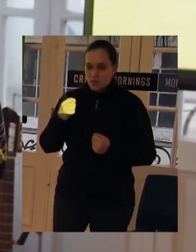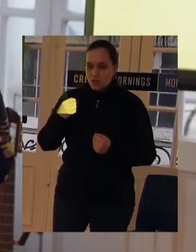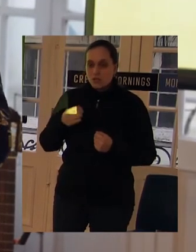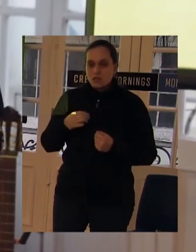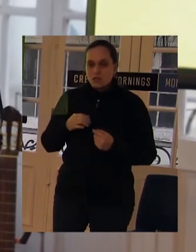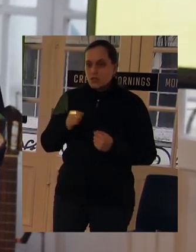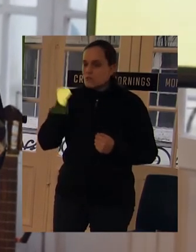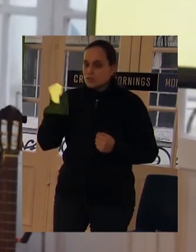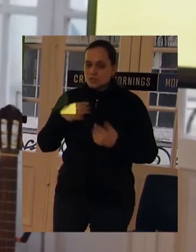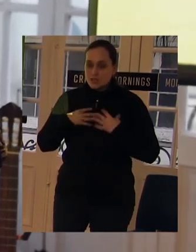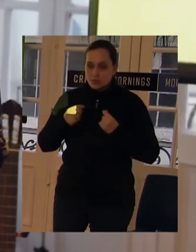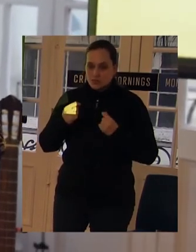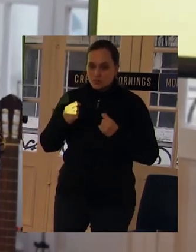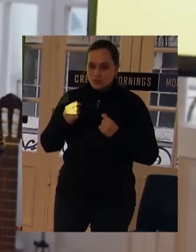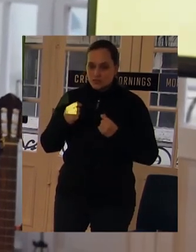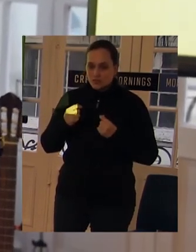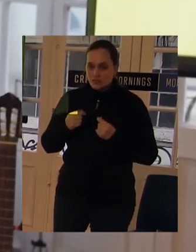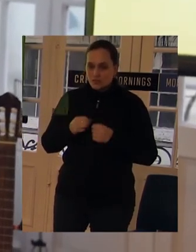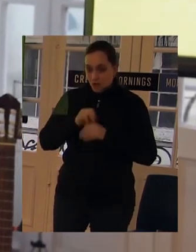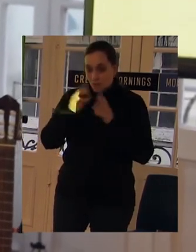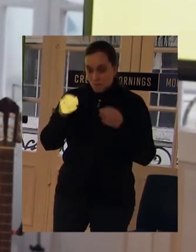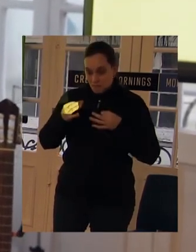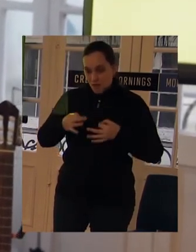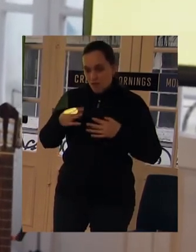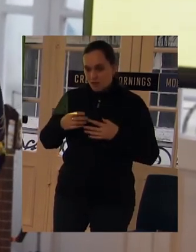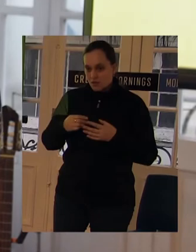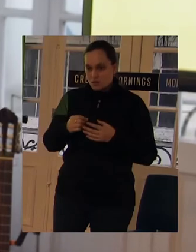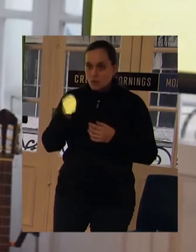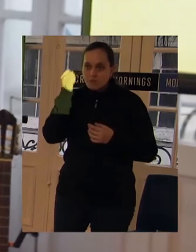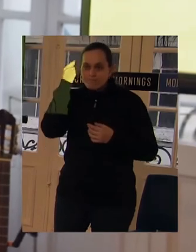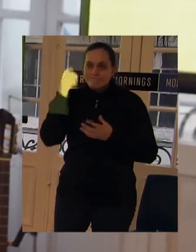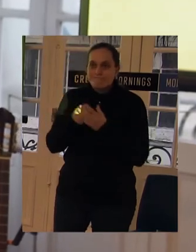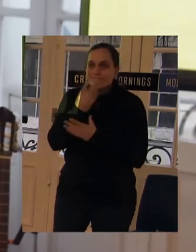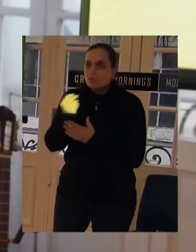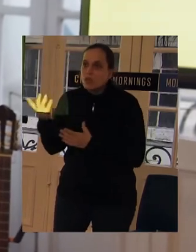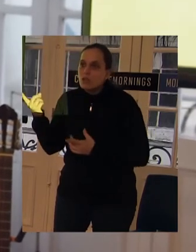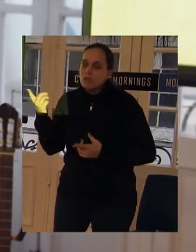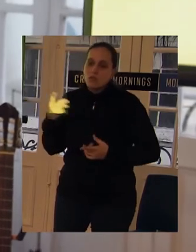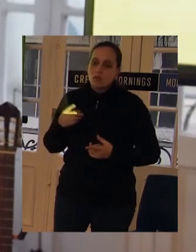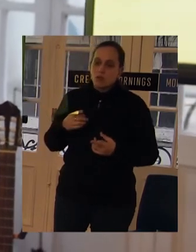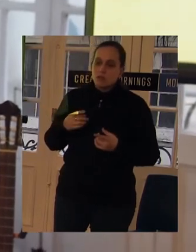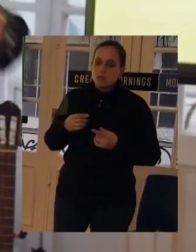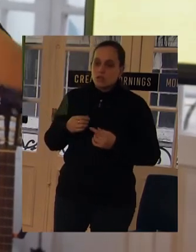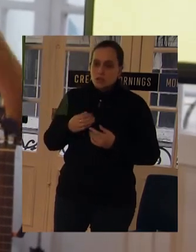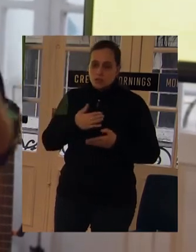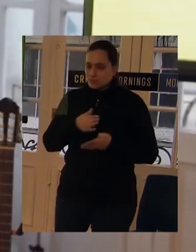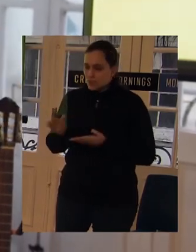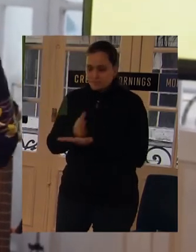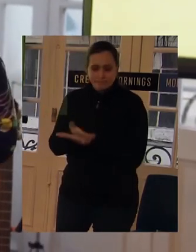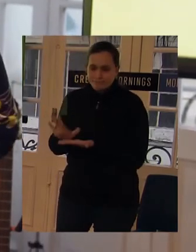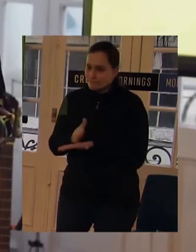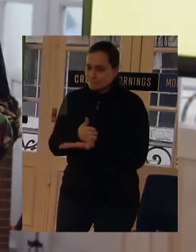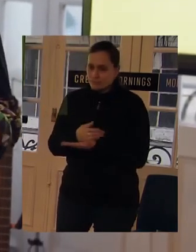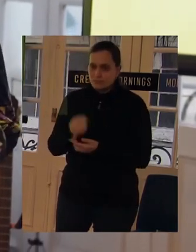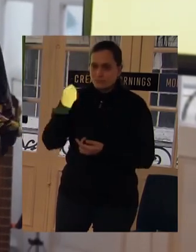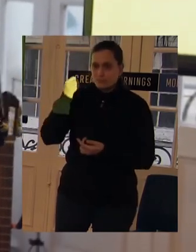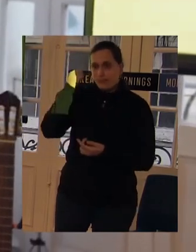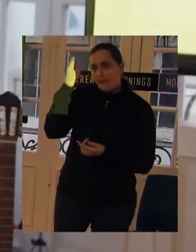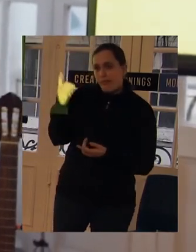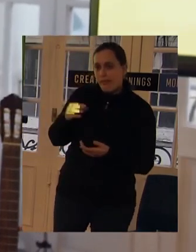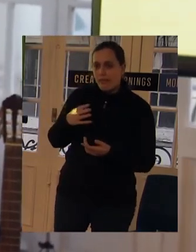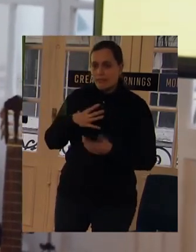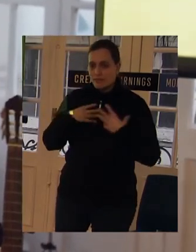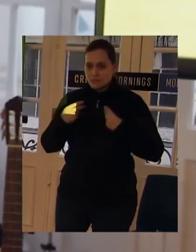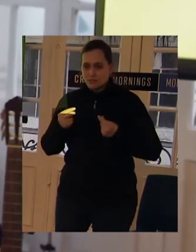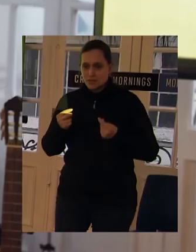crear son muy importantes. Porque no podemos separar el ser creativo de lo que siente. Entonces, y